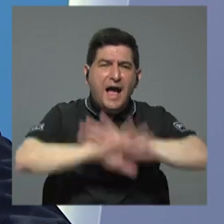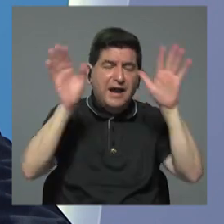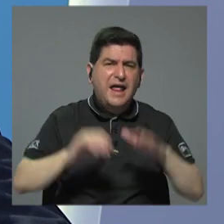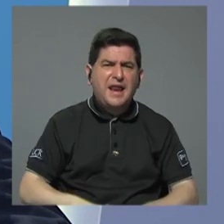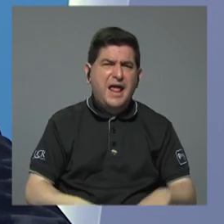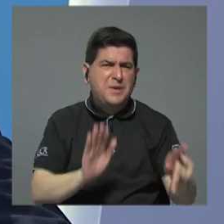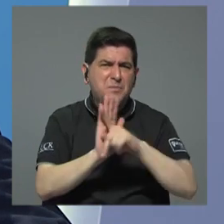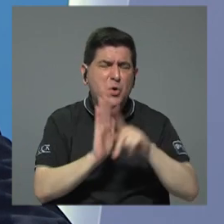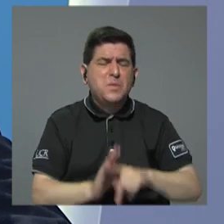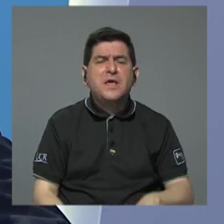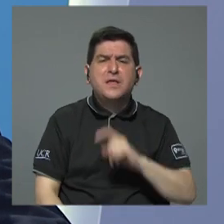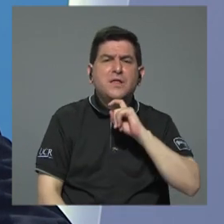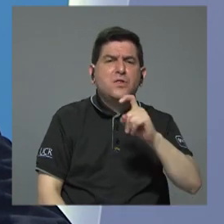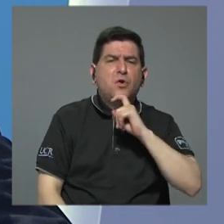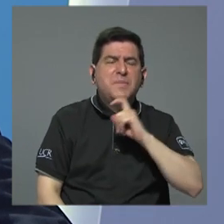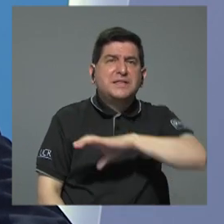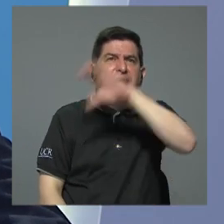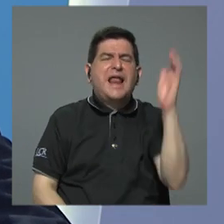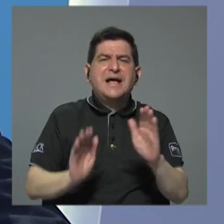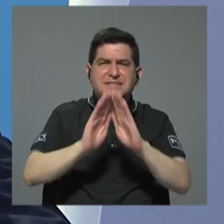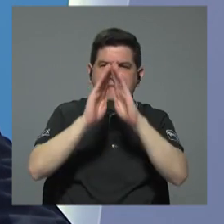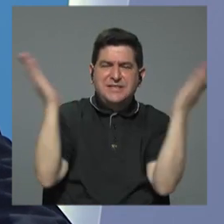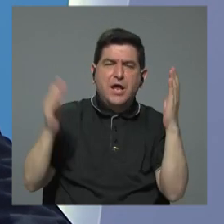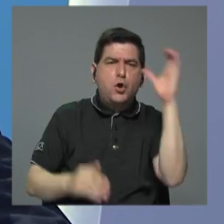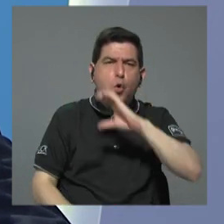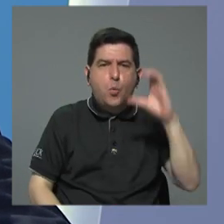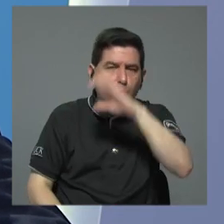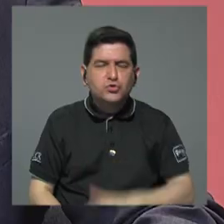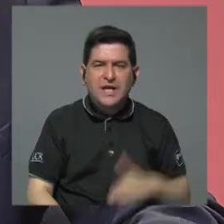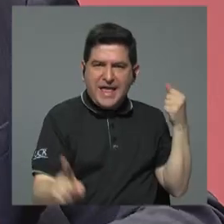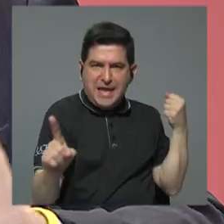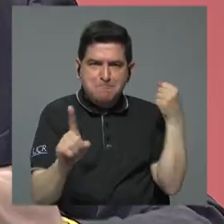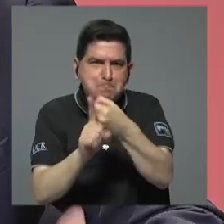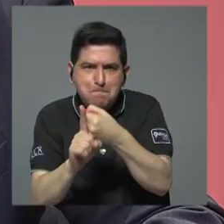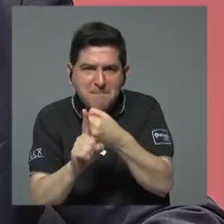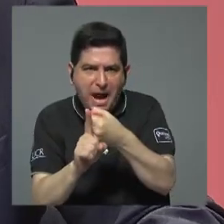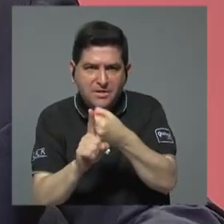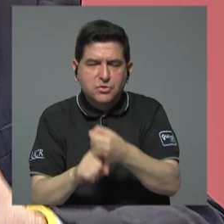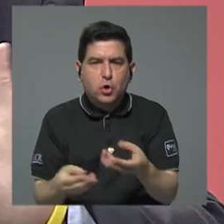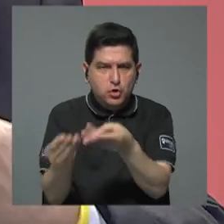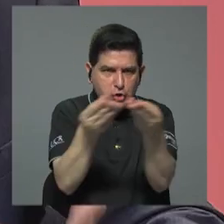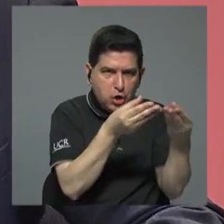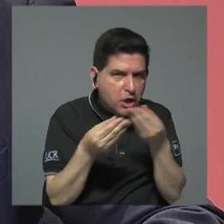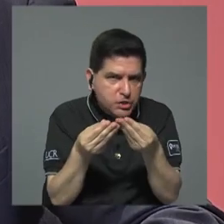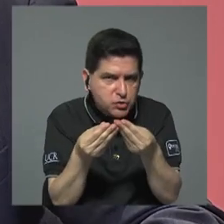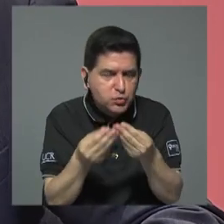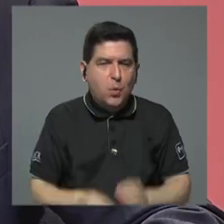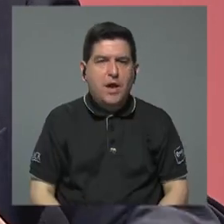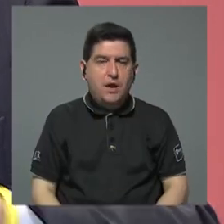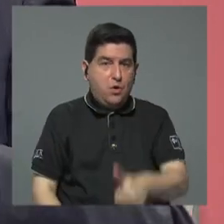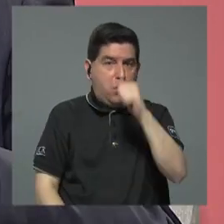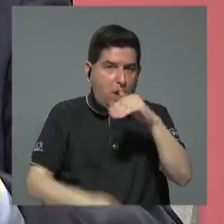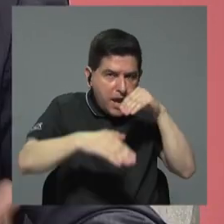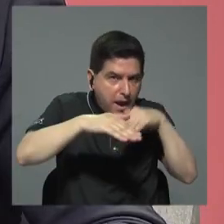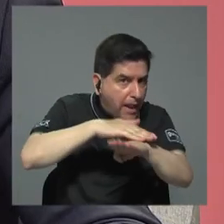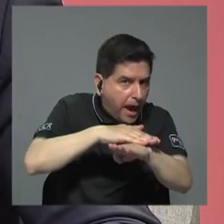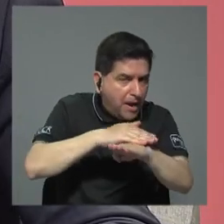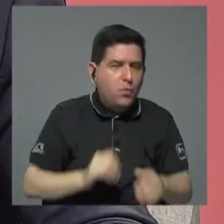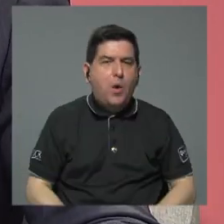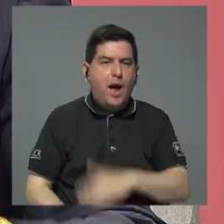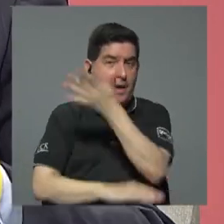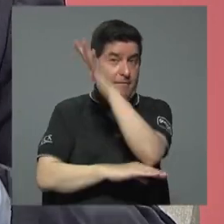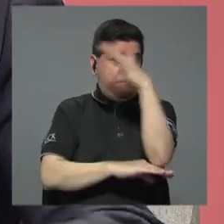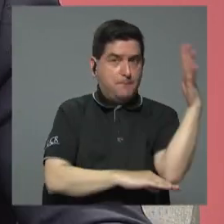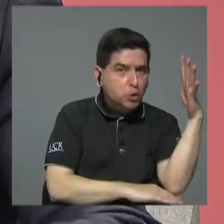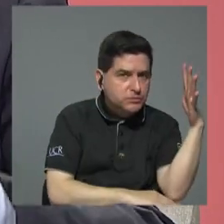es la minería metálica a cielo abierto, por el impacto que tiene sobre nuestros suelos, sobre nuestras fuentes de agua, sobre nuestros